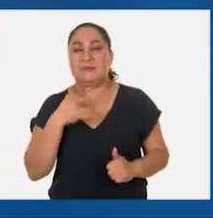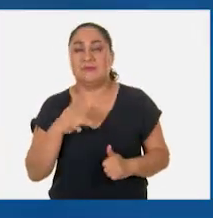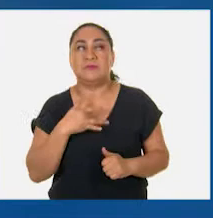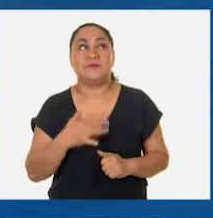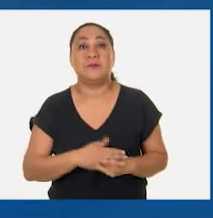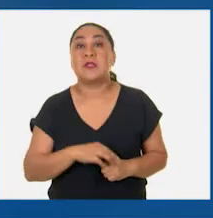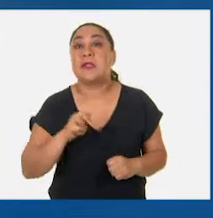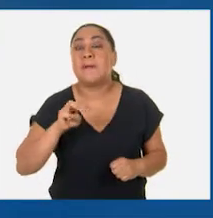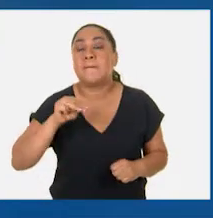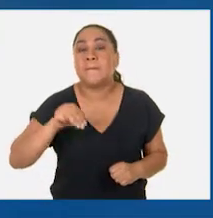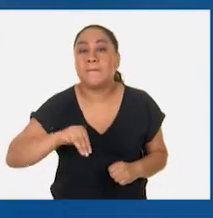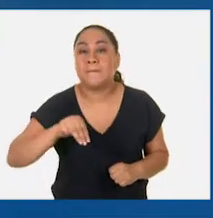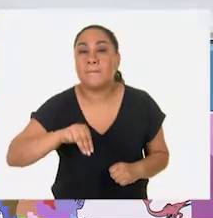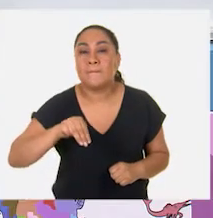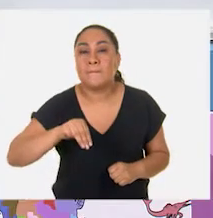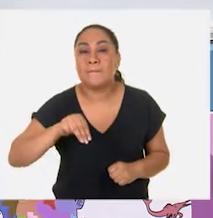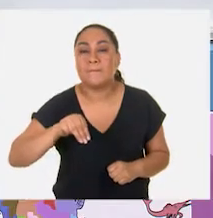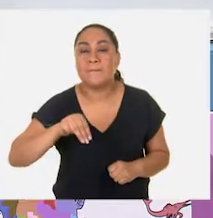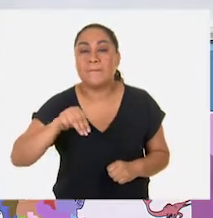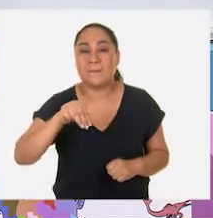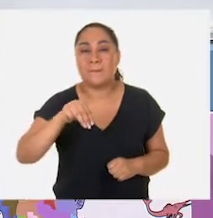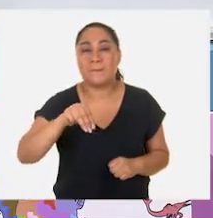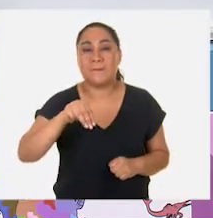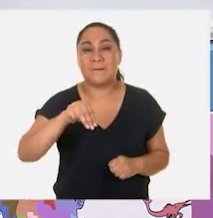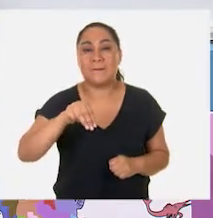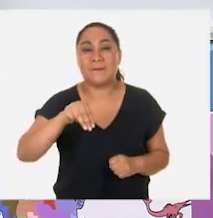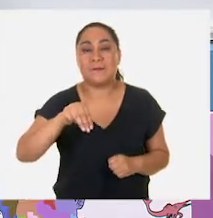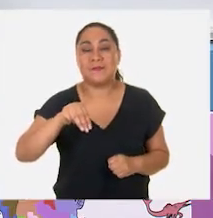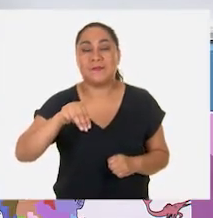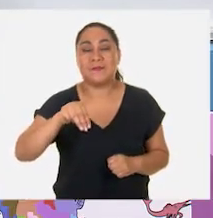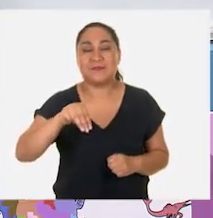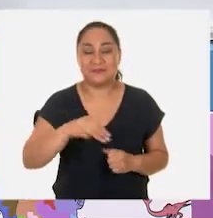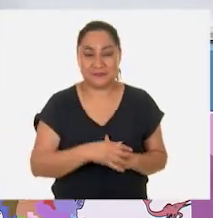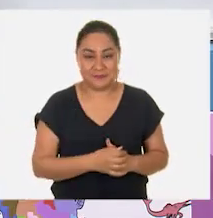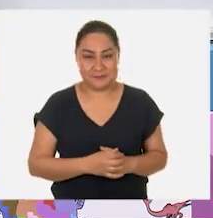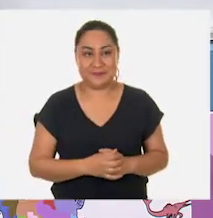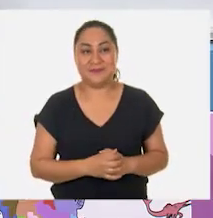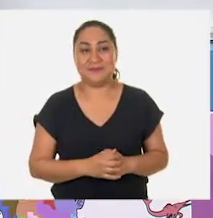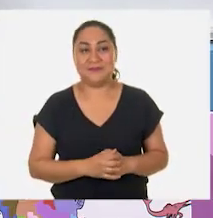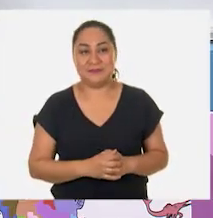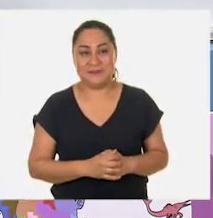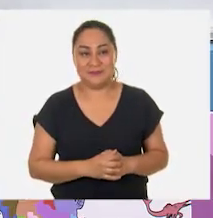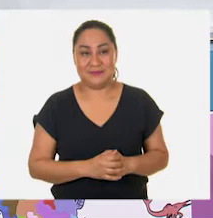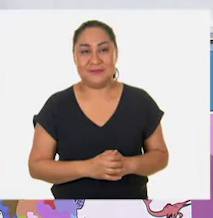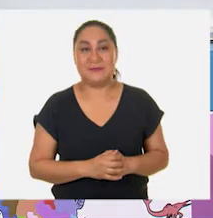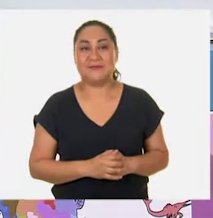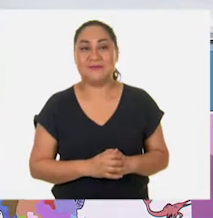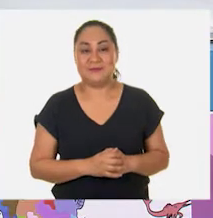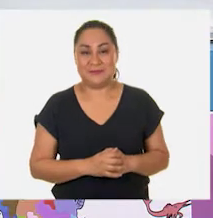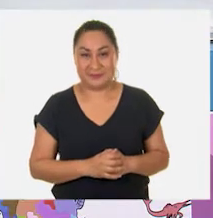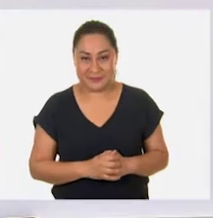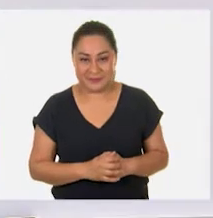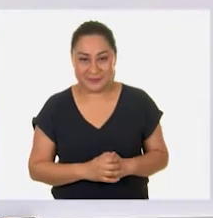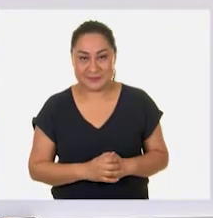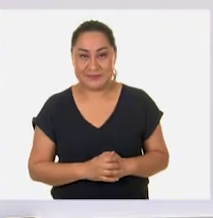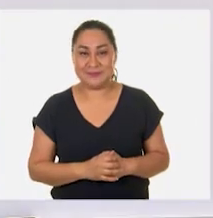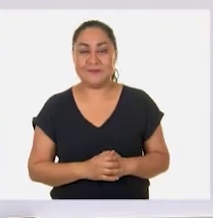La M. La M, muy bien. Bien. Aquí está.